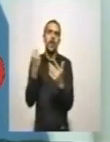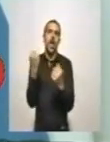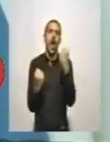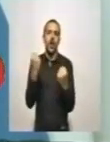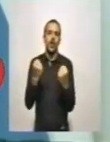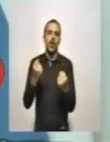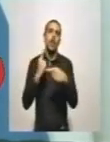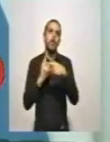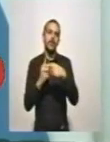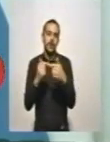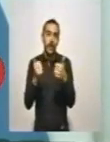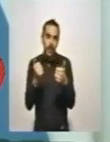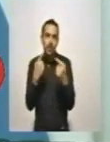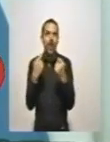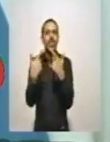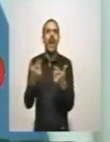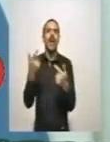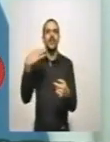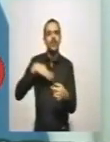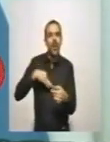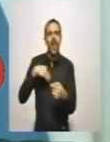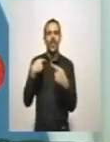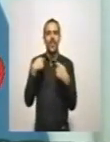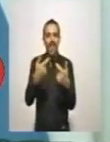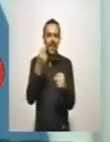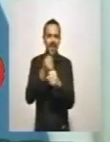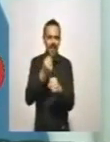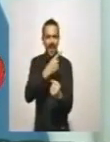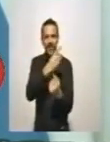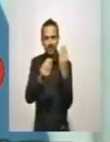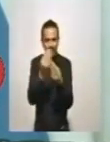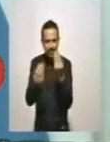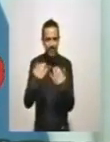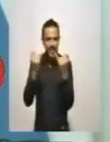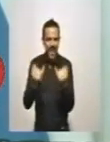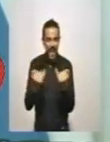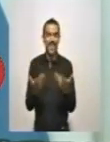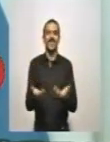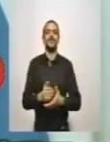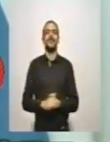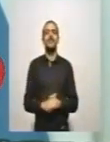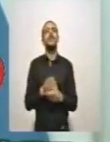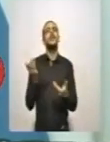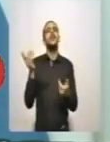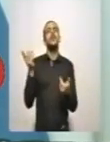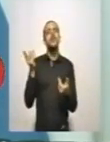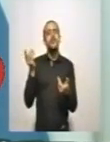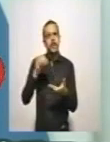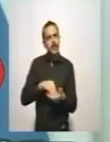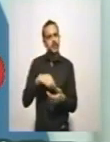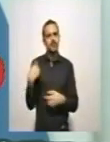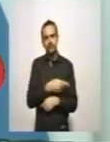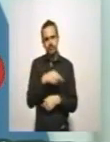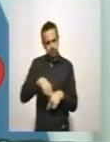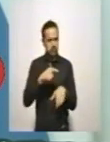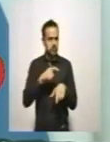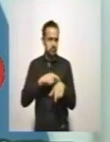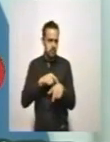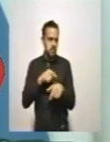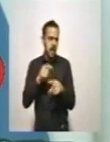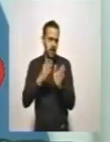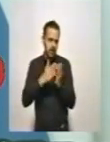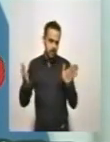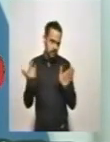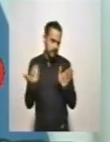días. Asimismo, remarcar que en este periodo de pandemia hemos seguido con la ejecución de obras